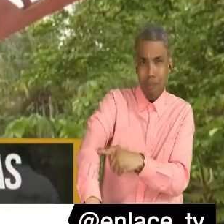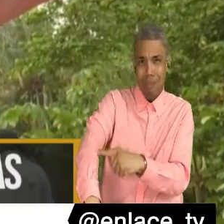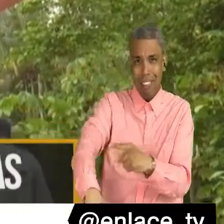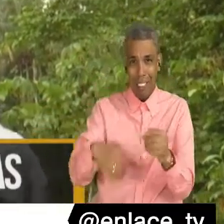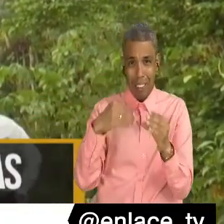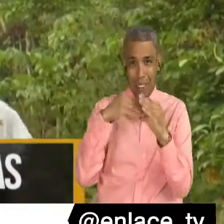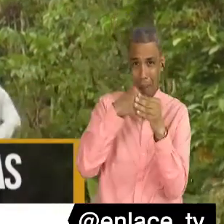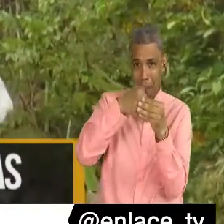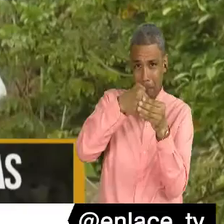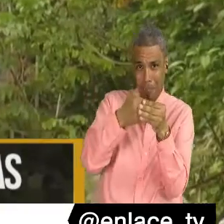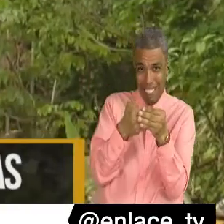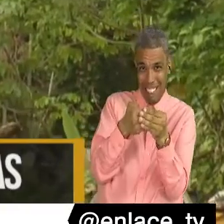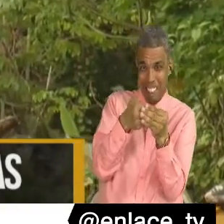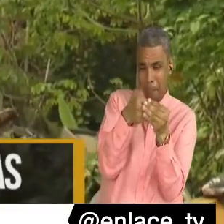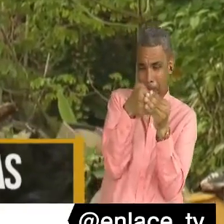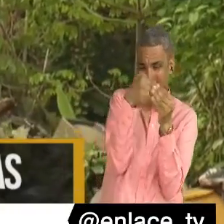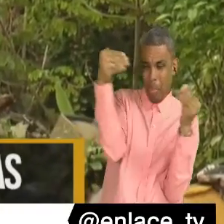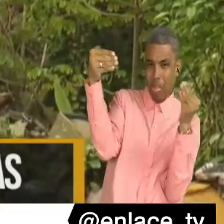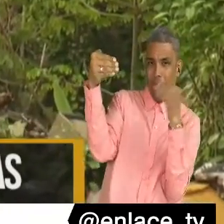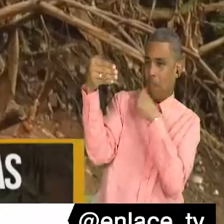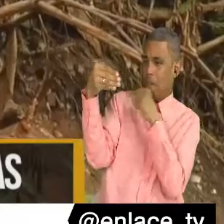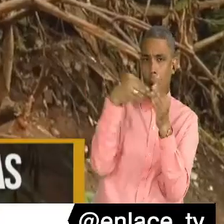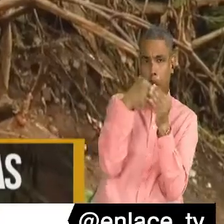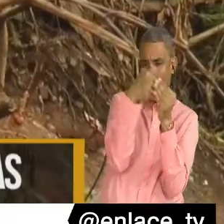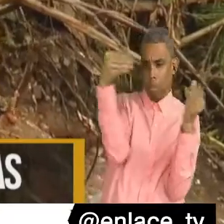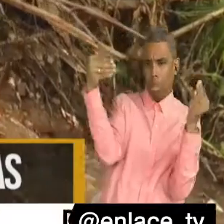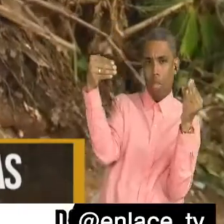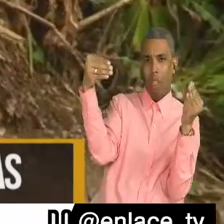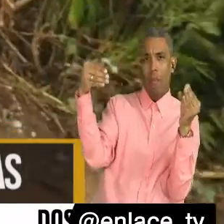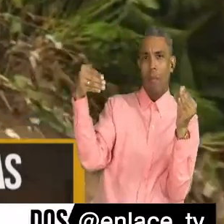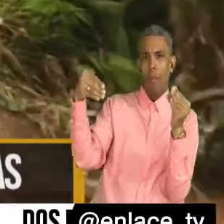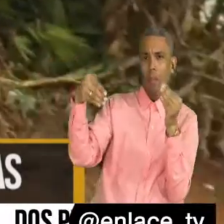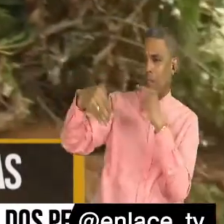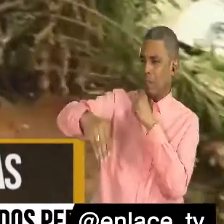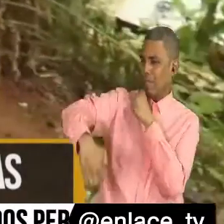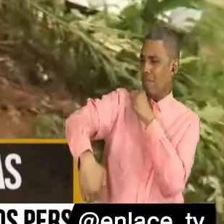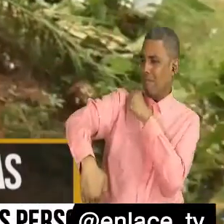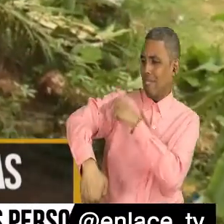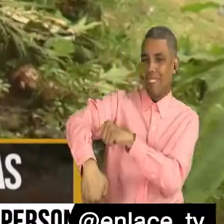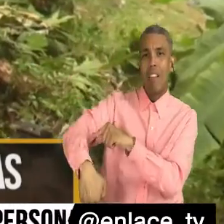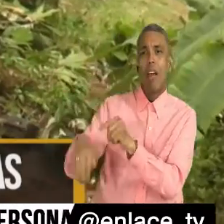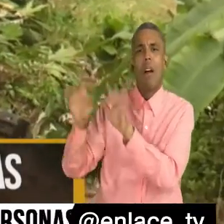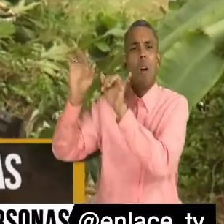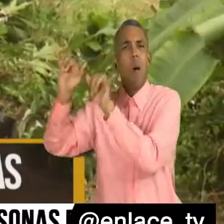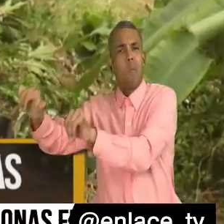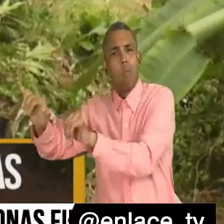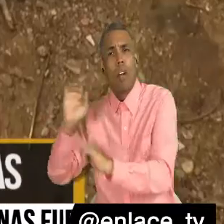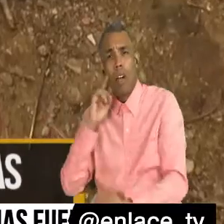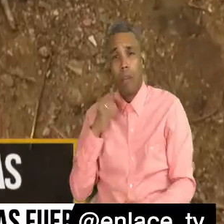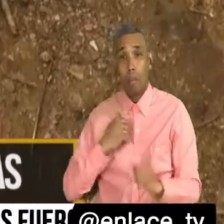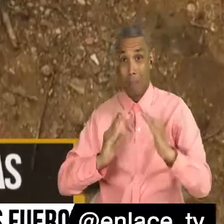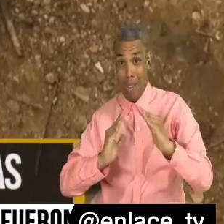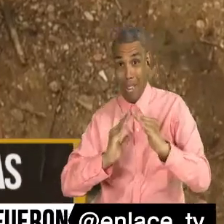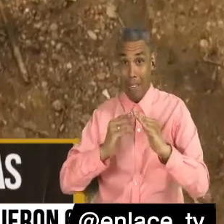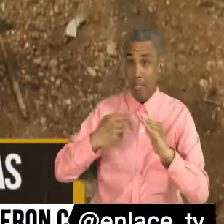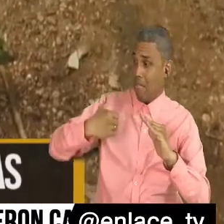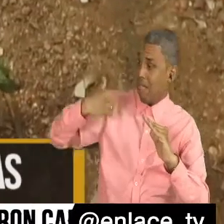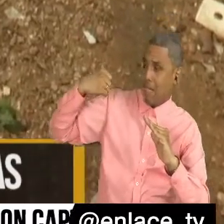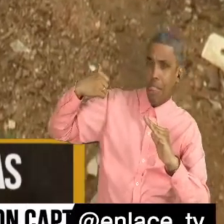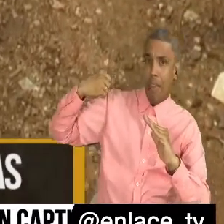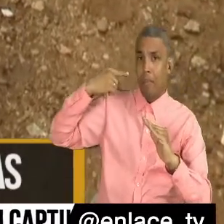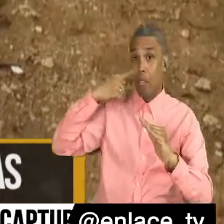Si cae otro aguacero fuerte, el terreno cede por el peso de la máquina, por eso la tenemos